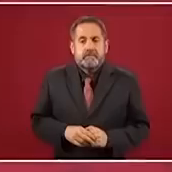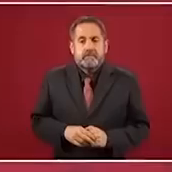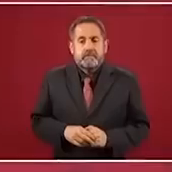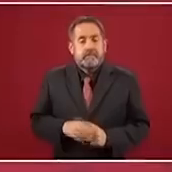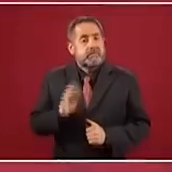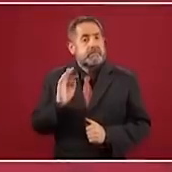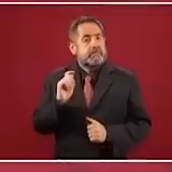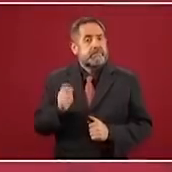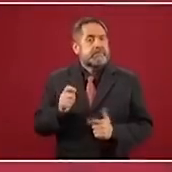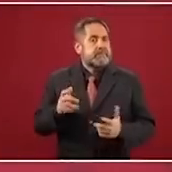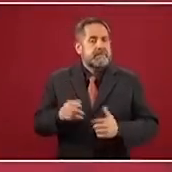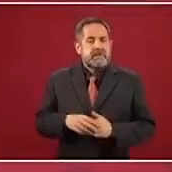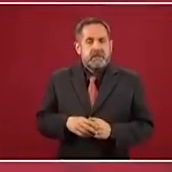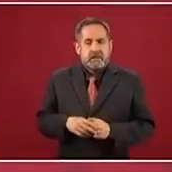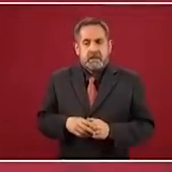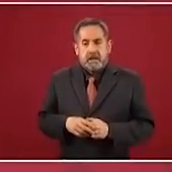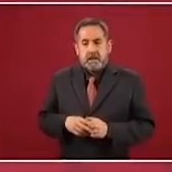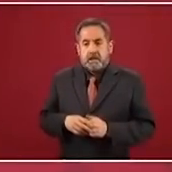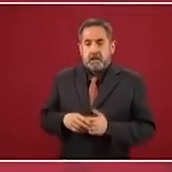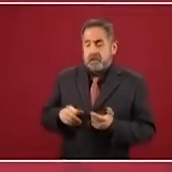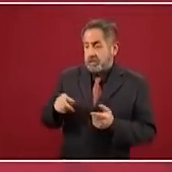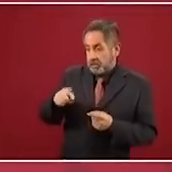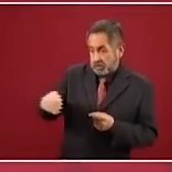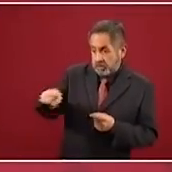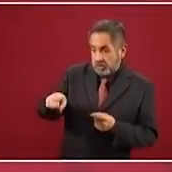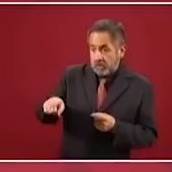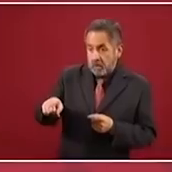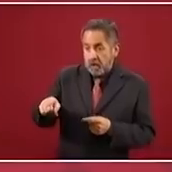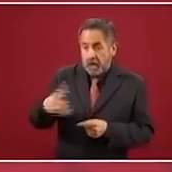salvar de que tenga para pagar